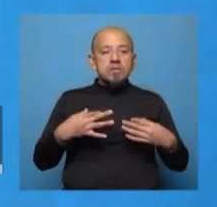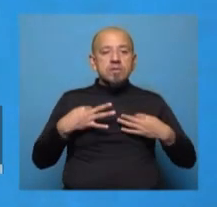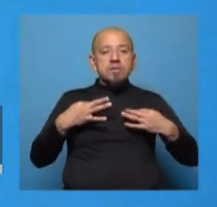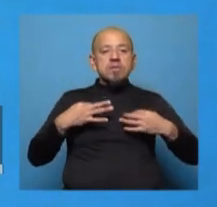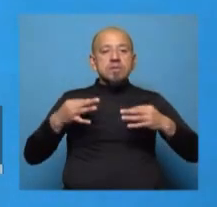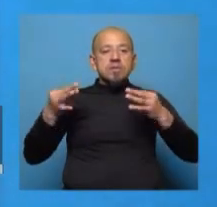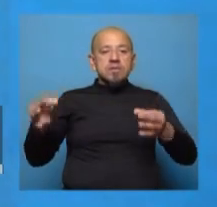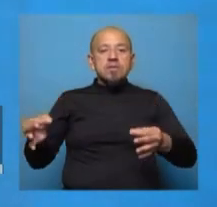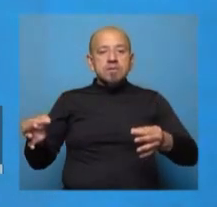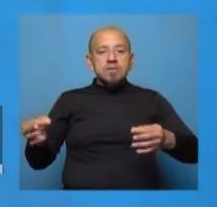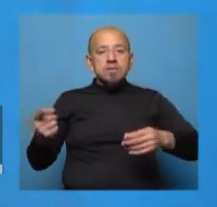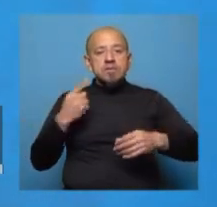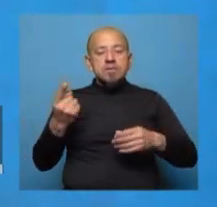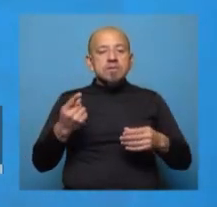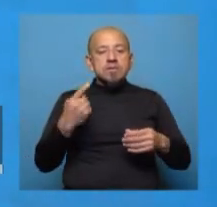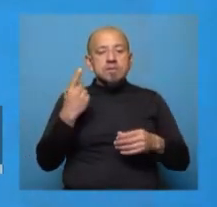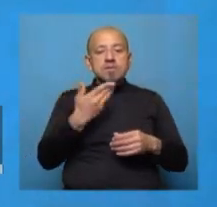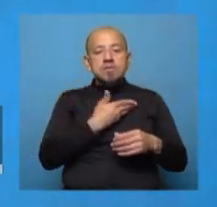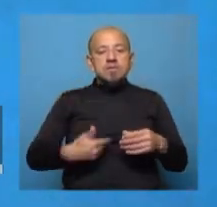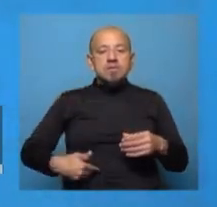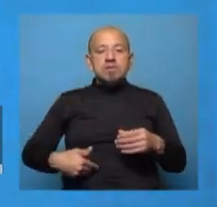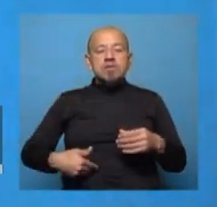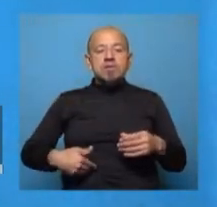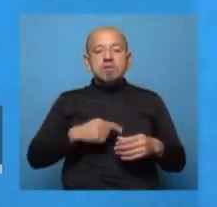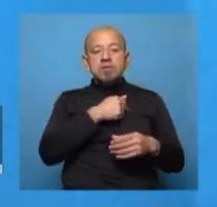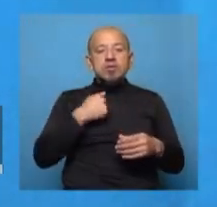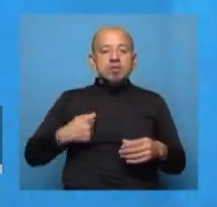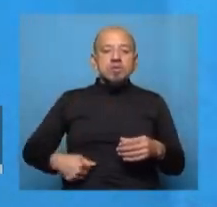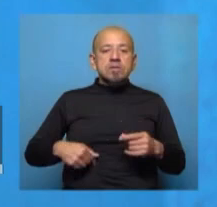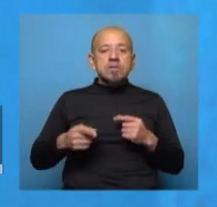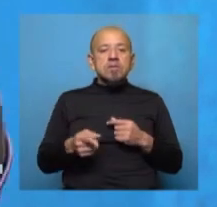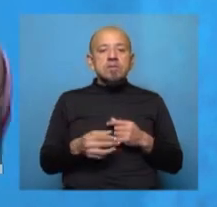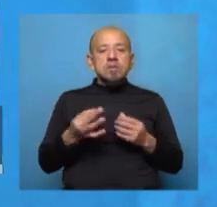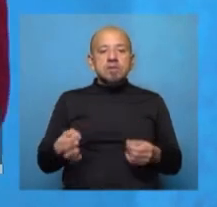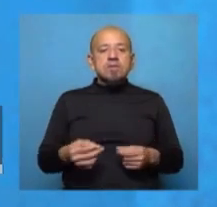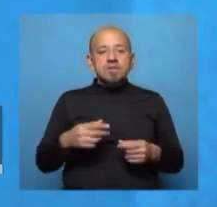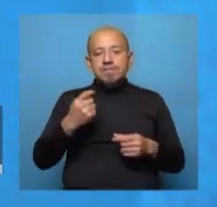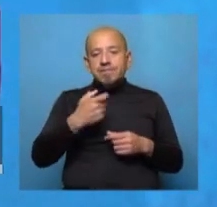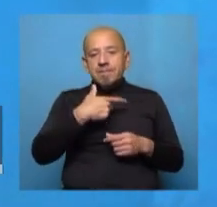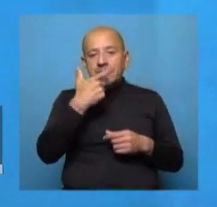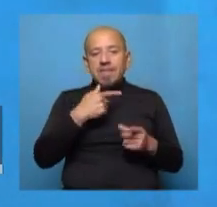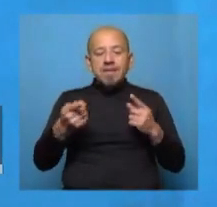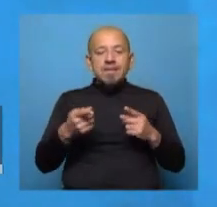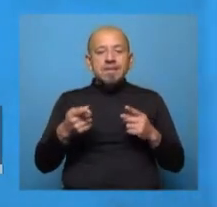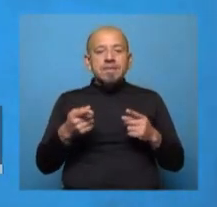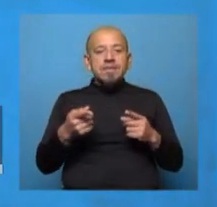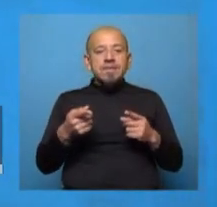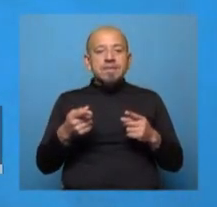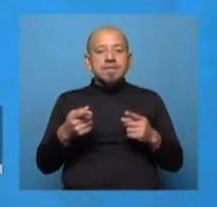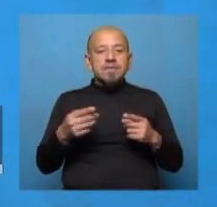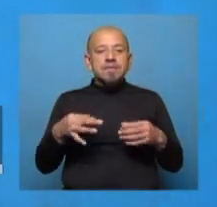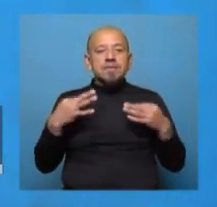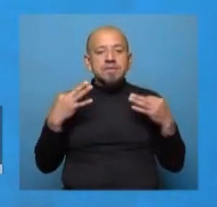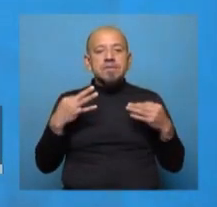Shin pin que es el primer presidente de China con pasión futbolística sonreía se la se la probaba no